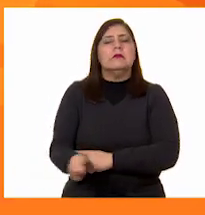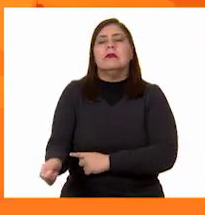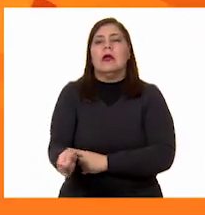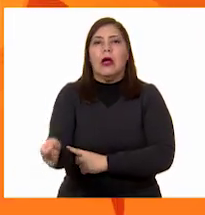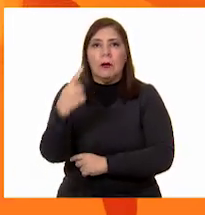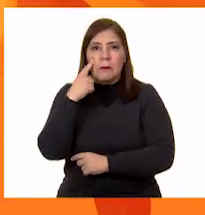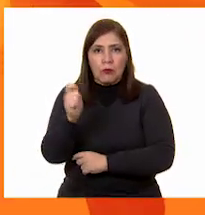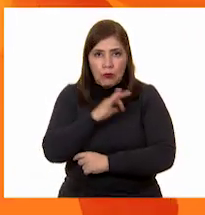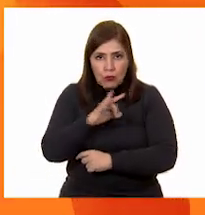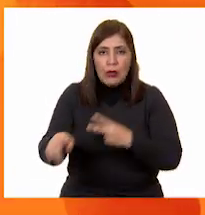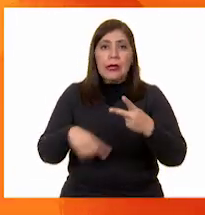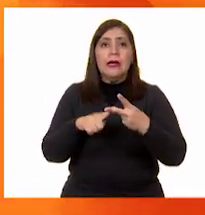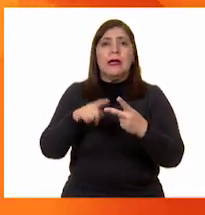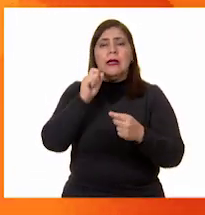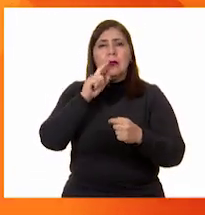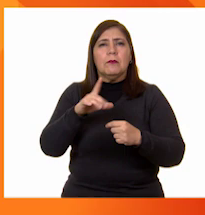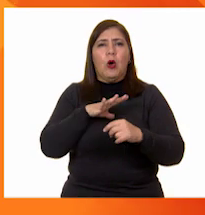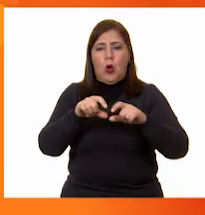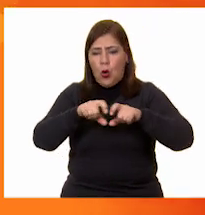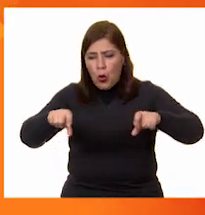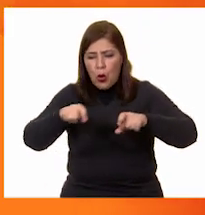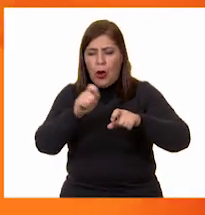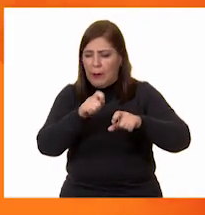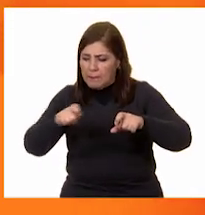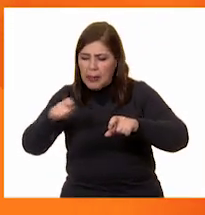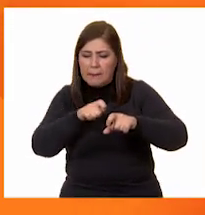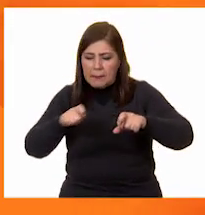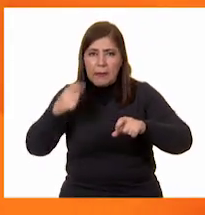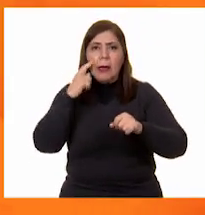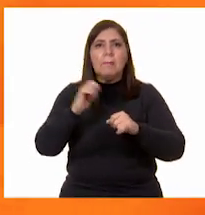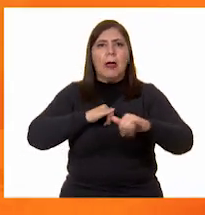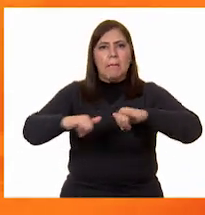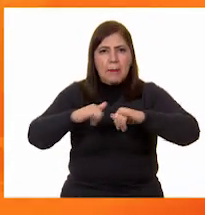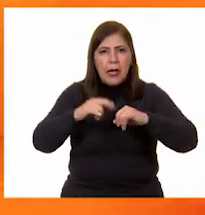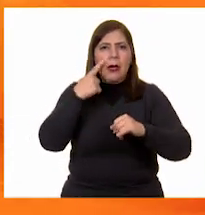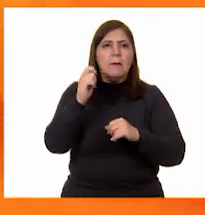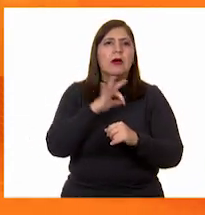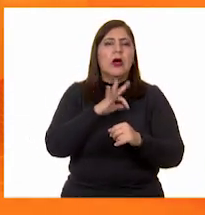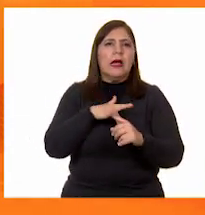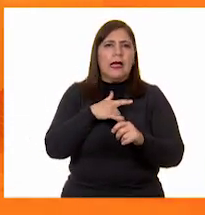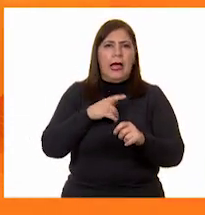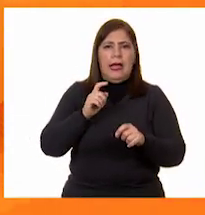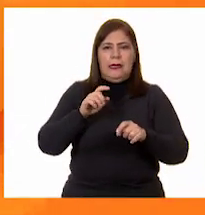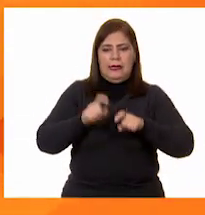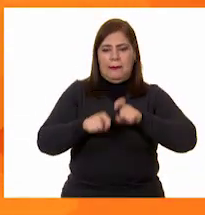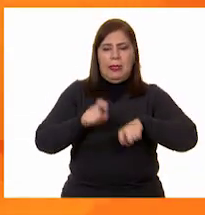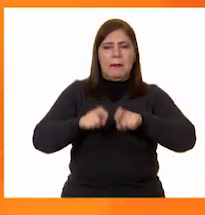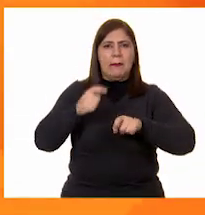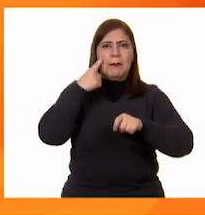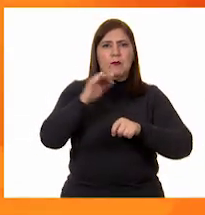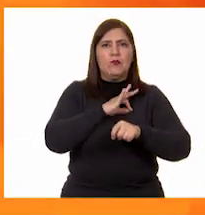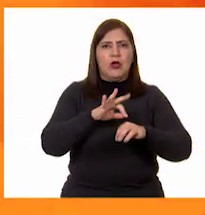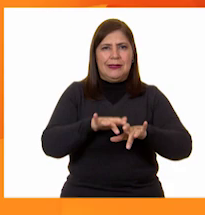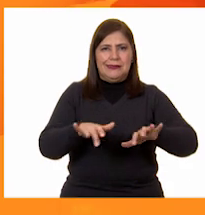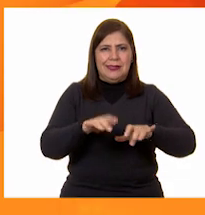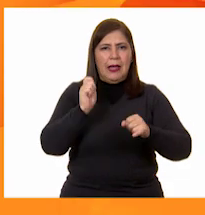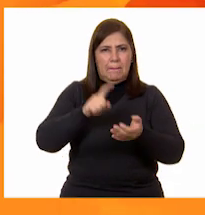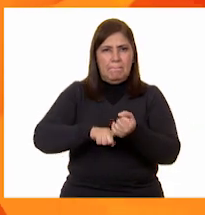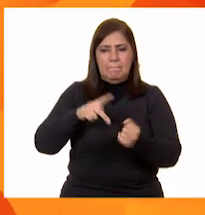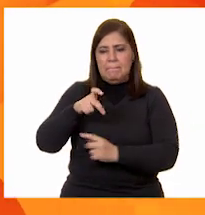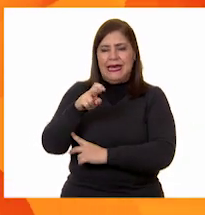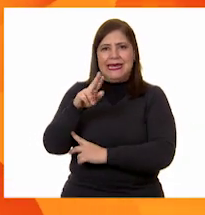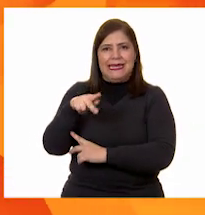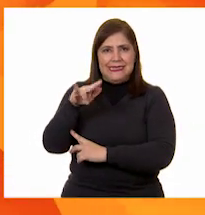orientación, regletas, punzones, mapas táctiles, máquina Perkins o equipo tecnológico. Apoyar